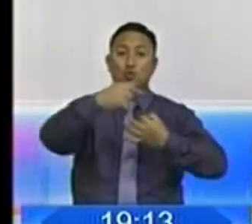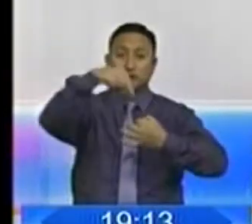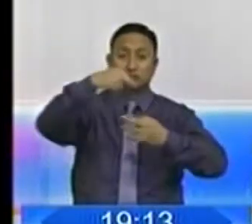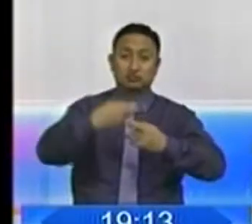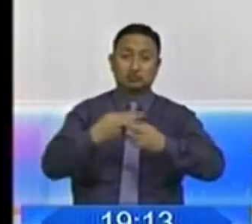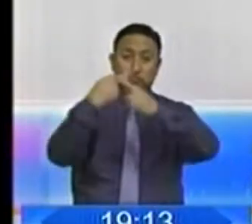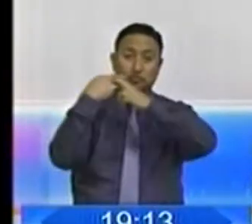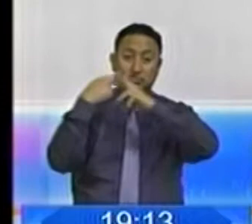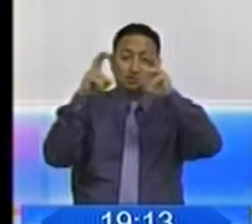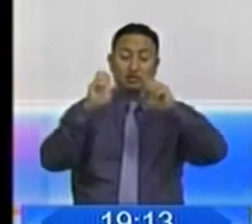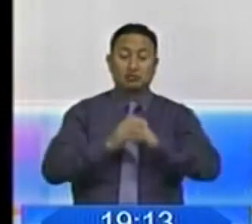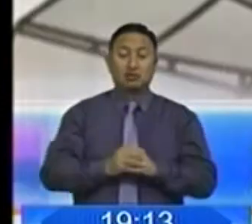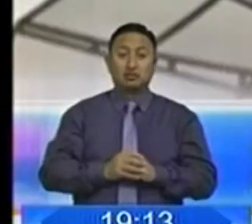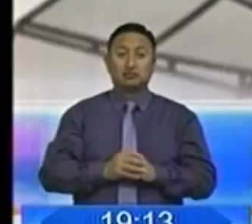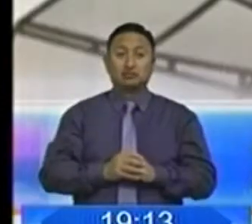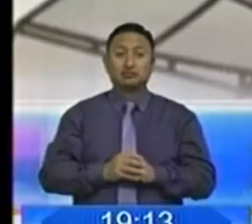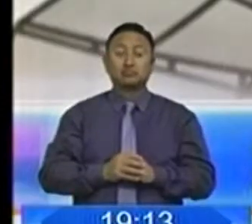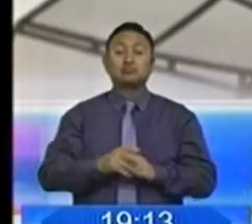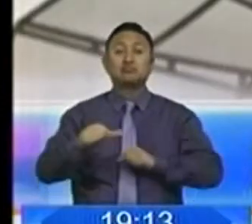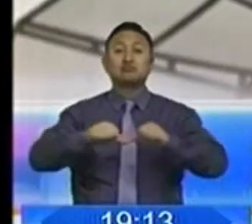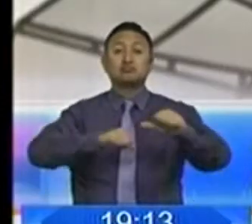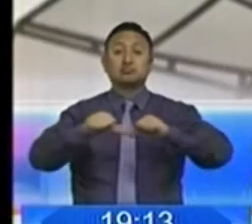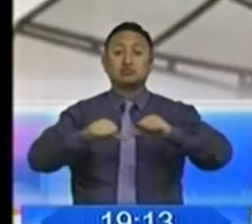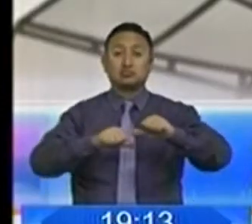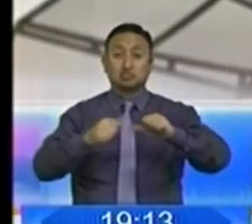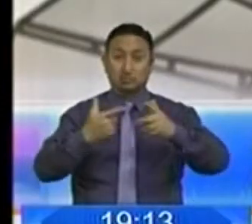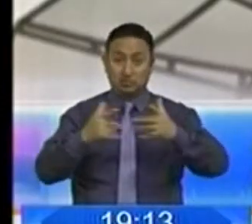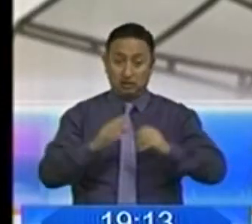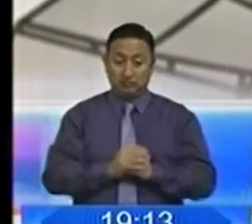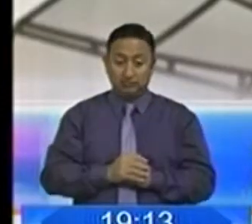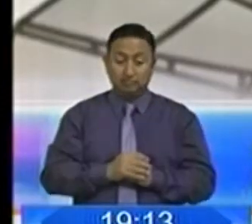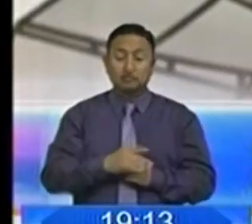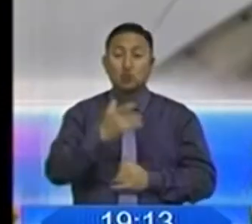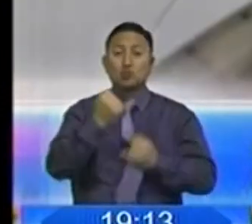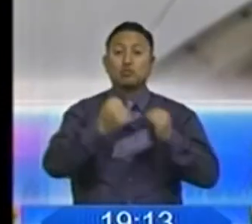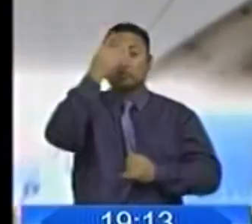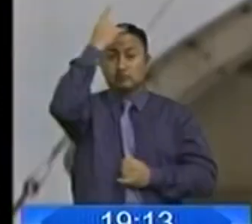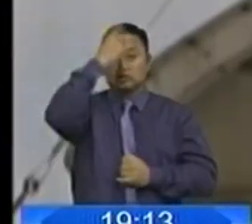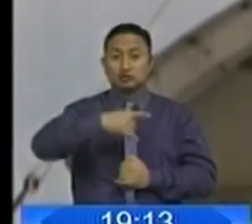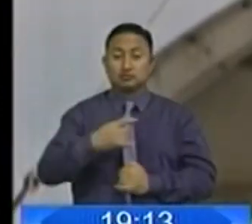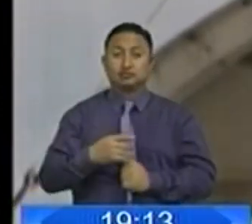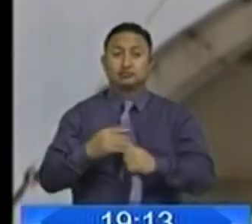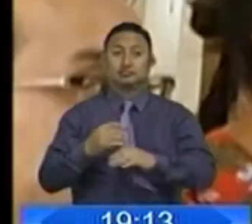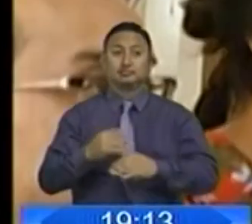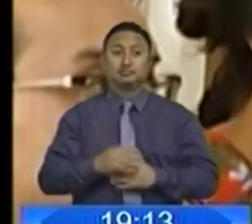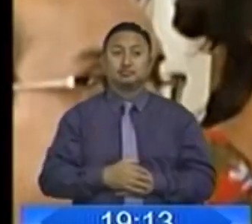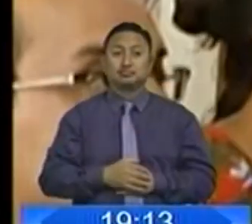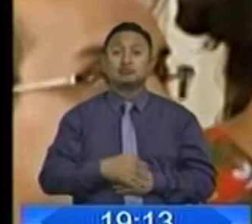competentes en el ámbito contencioso administrativo emitan su sentencia y